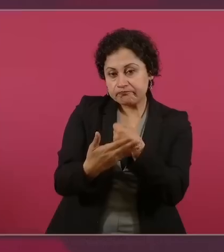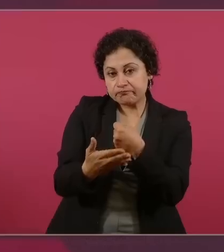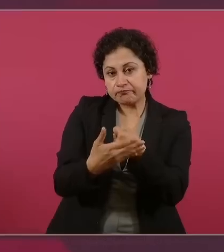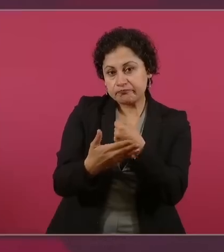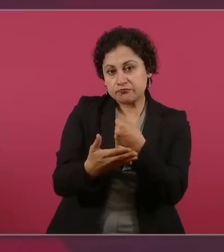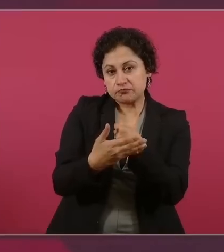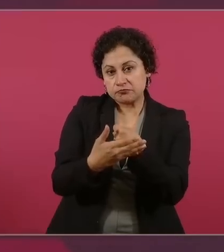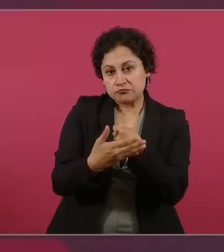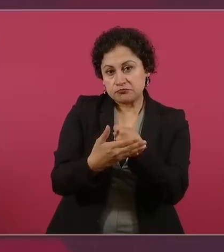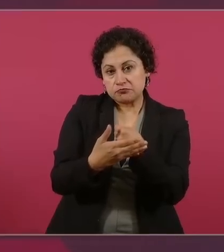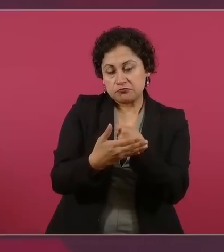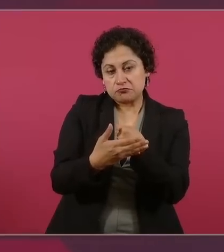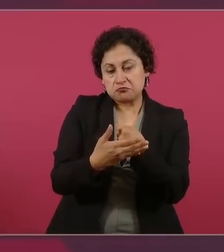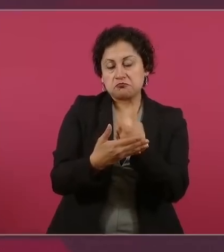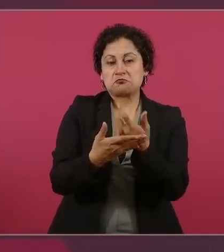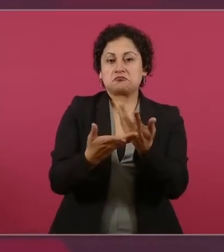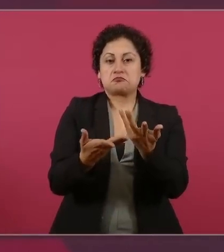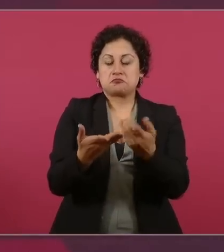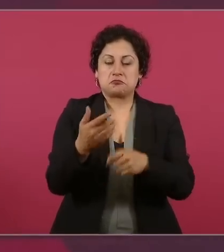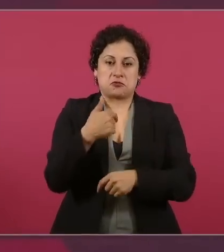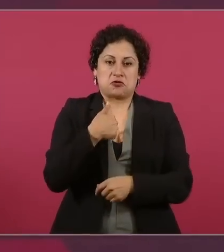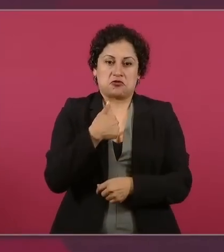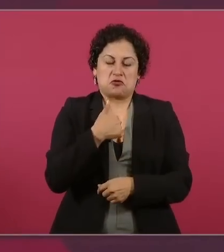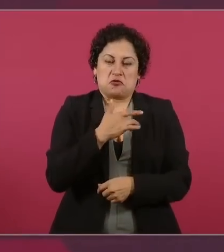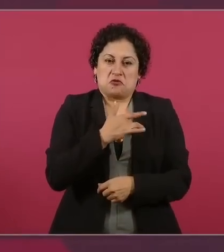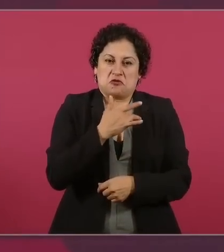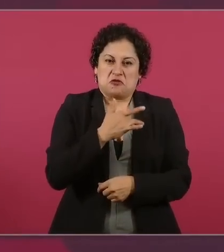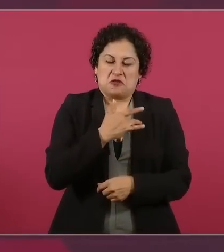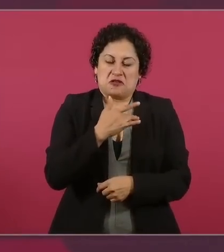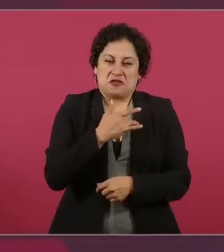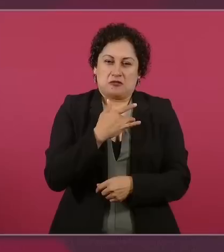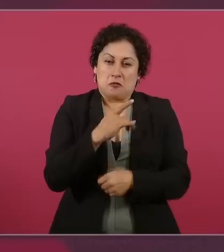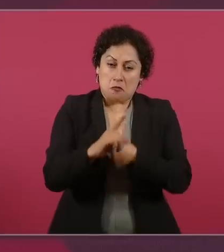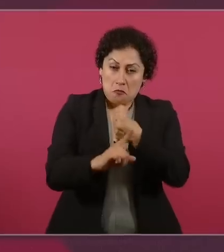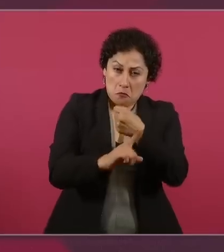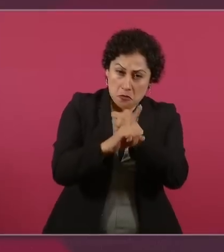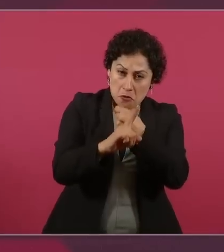no vamos a tener ninguna crisis financiera